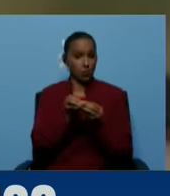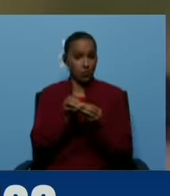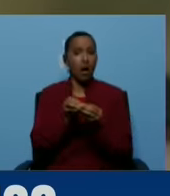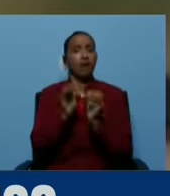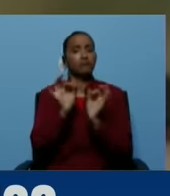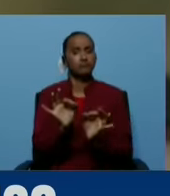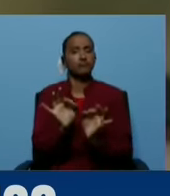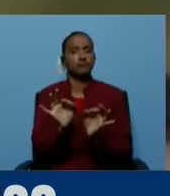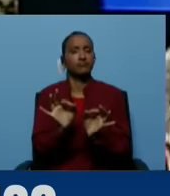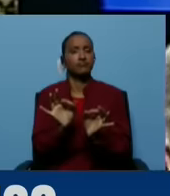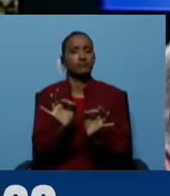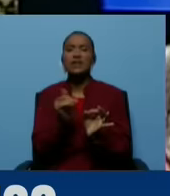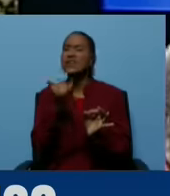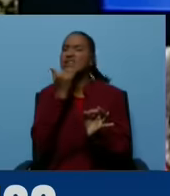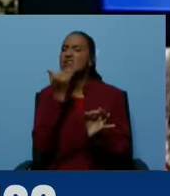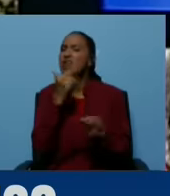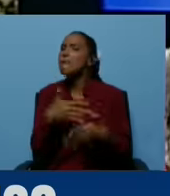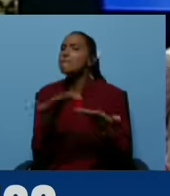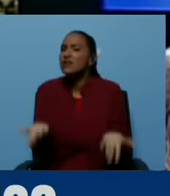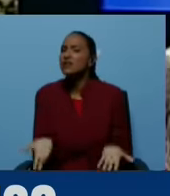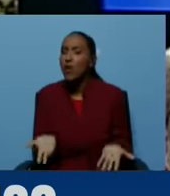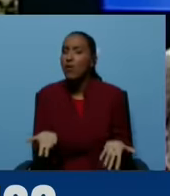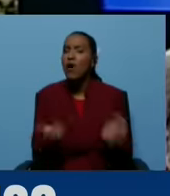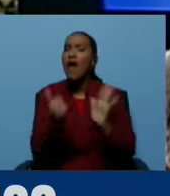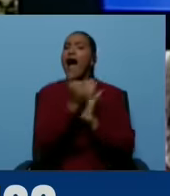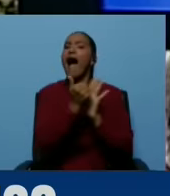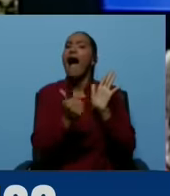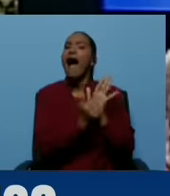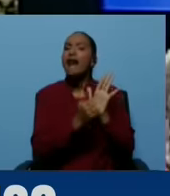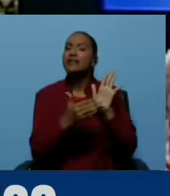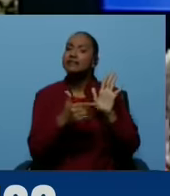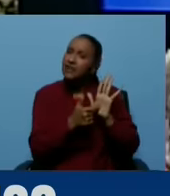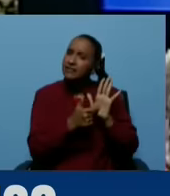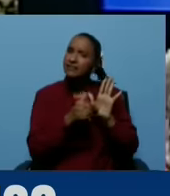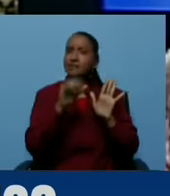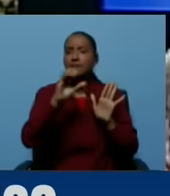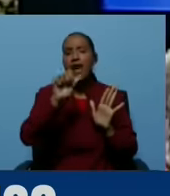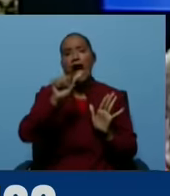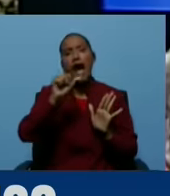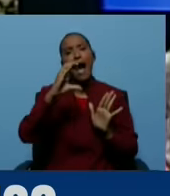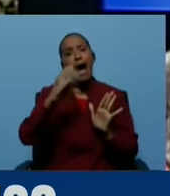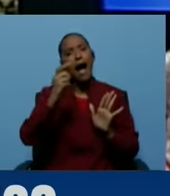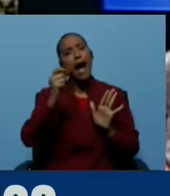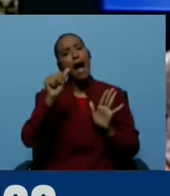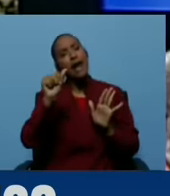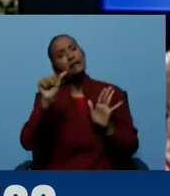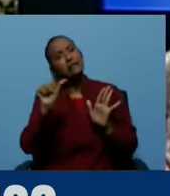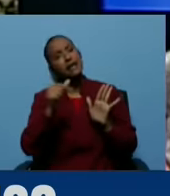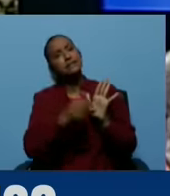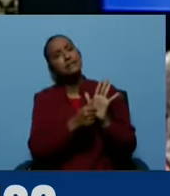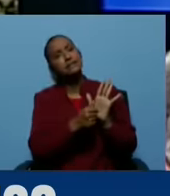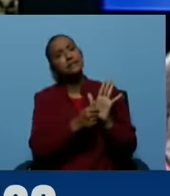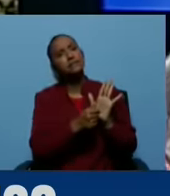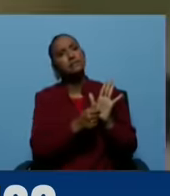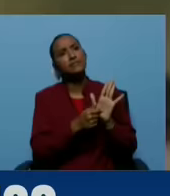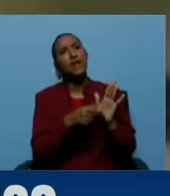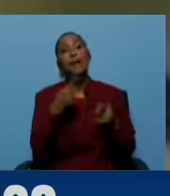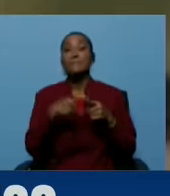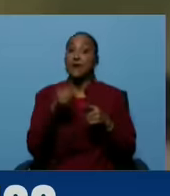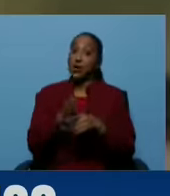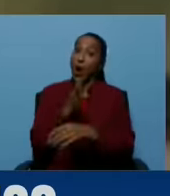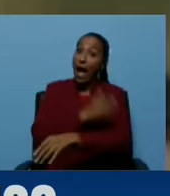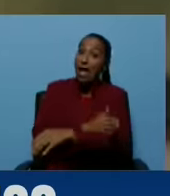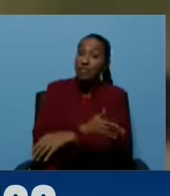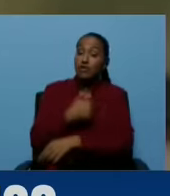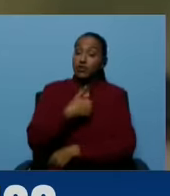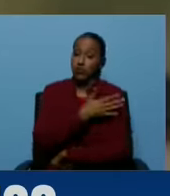fue las actas. Pero antes, yo quería referirme a unas